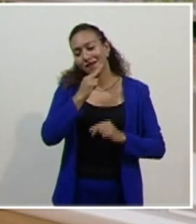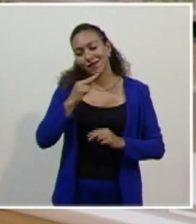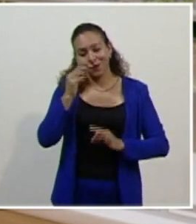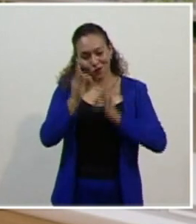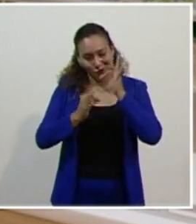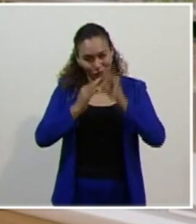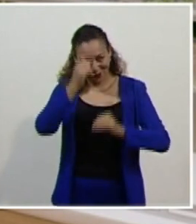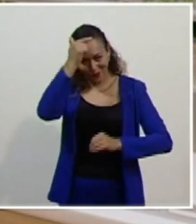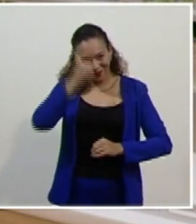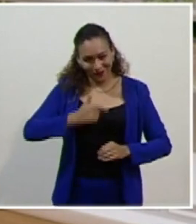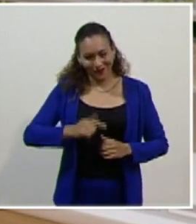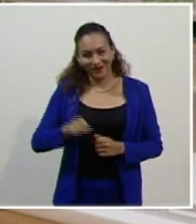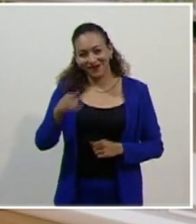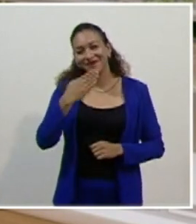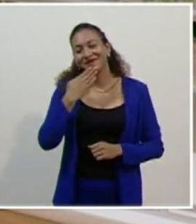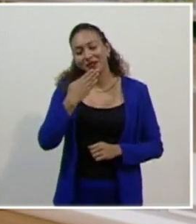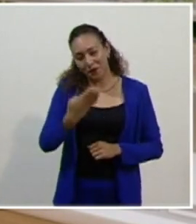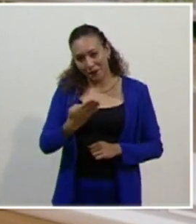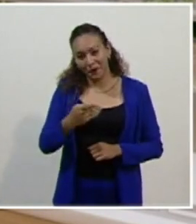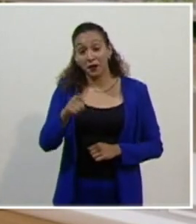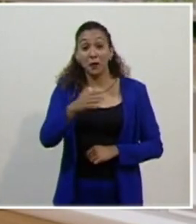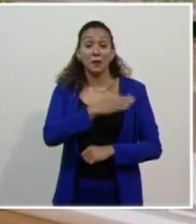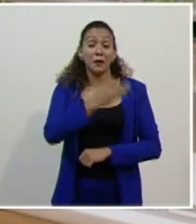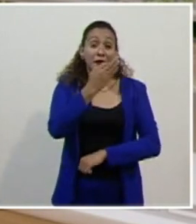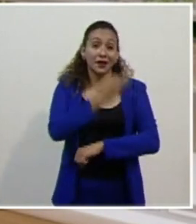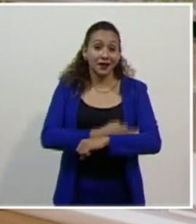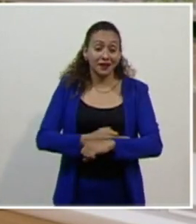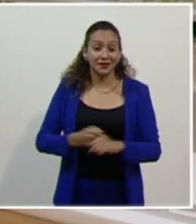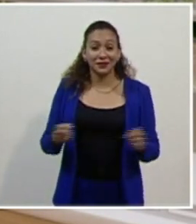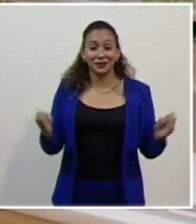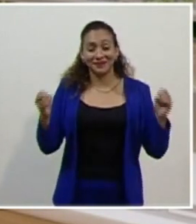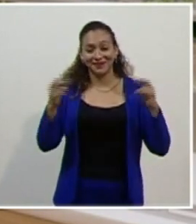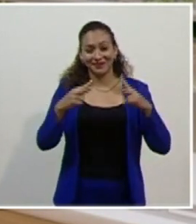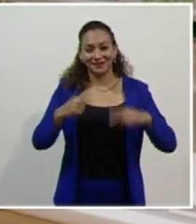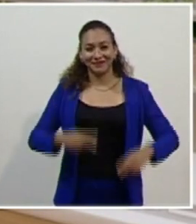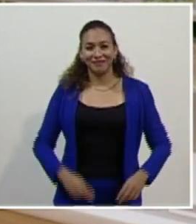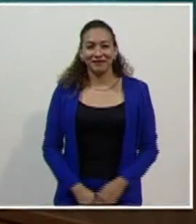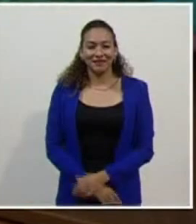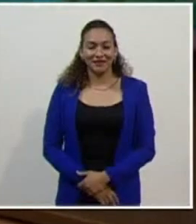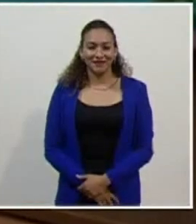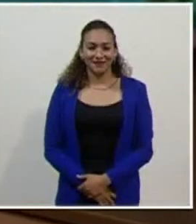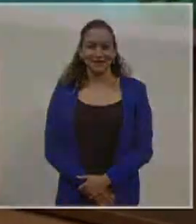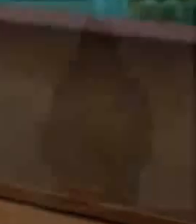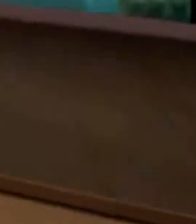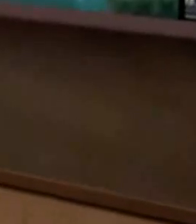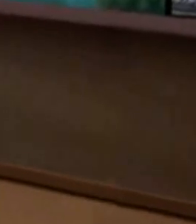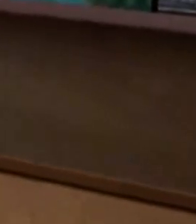noticiario nocturno. Pásela muy bien. Soy Óscar González y nos vemos en la próxima.